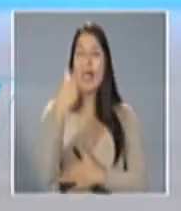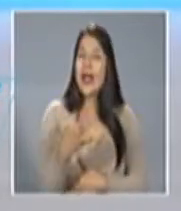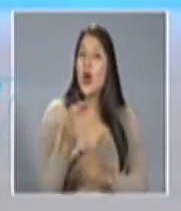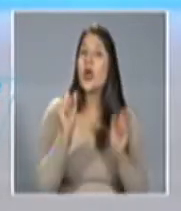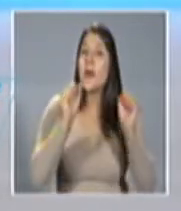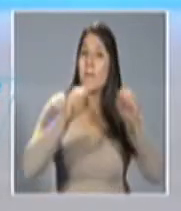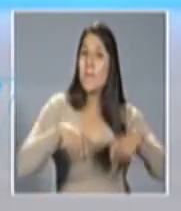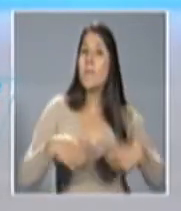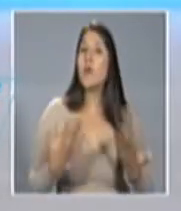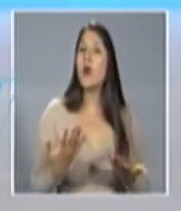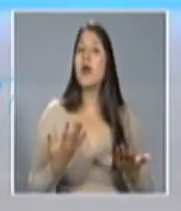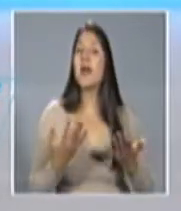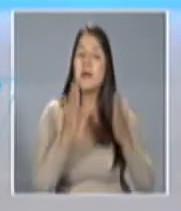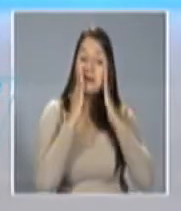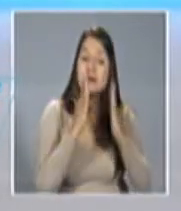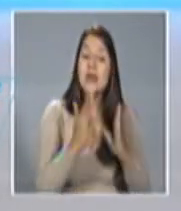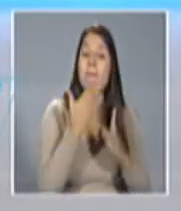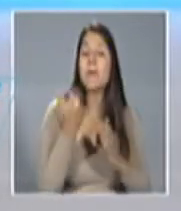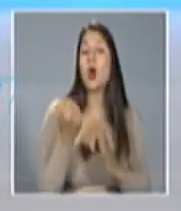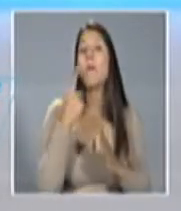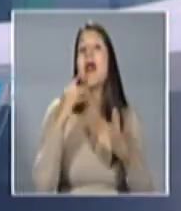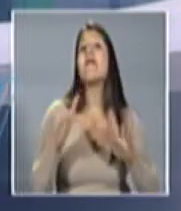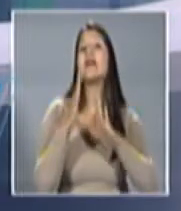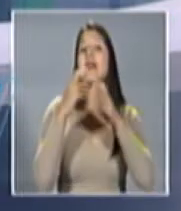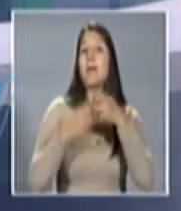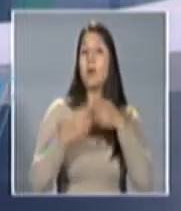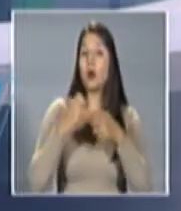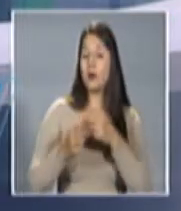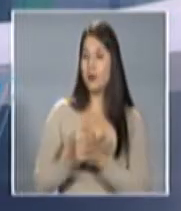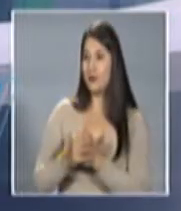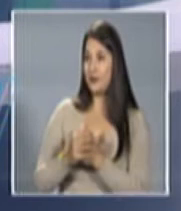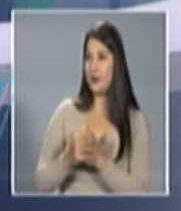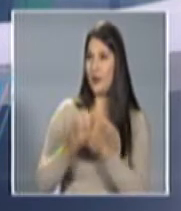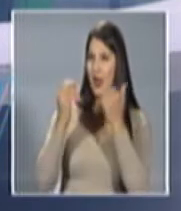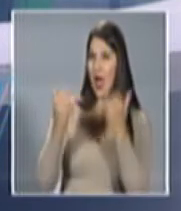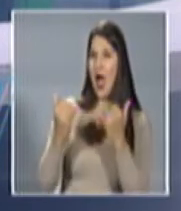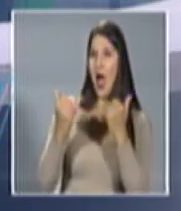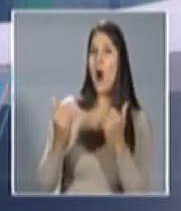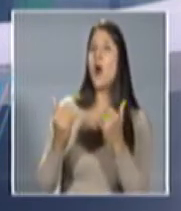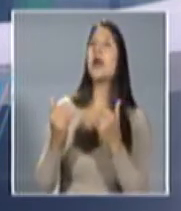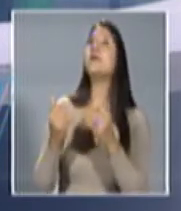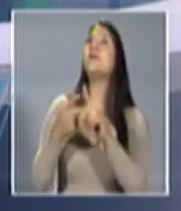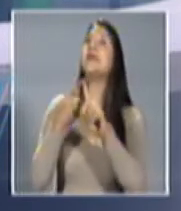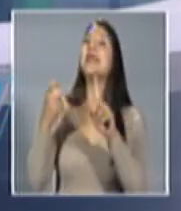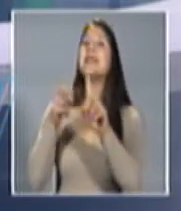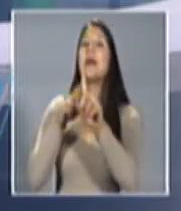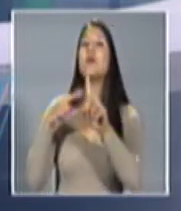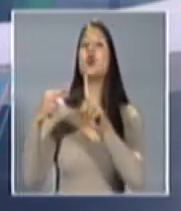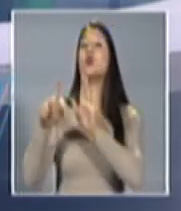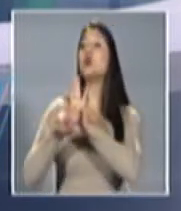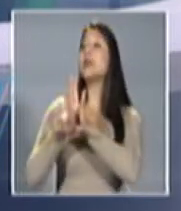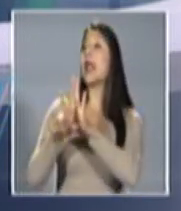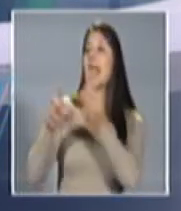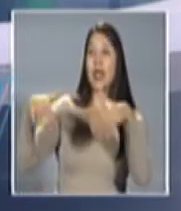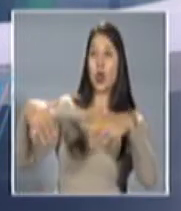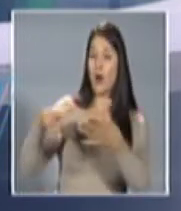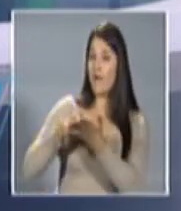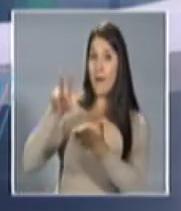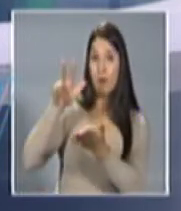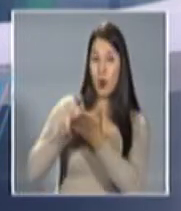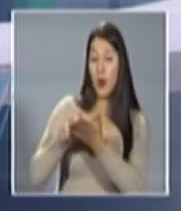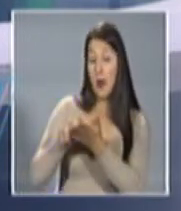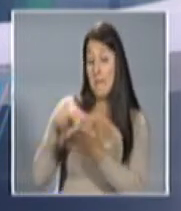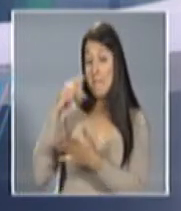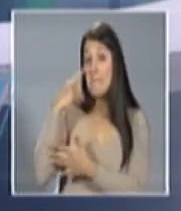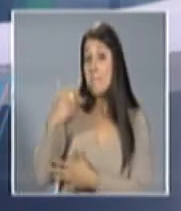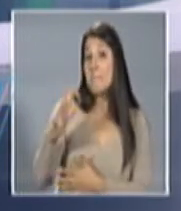muy en cuenta para efecto de enfrentar mejor este problema. Paul, en términos de leyes que están por aprobar, que parece que podrían